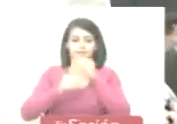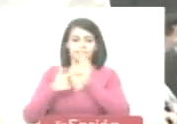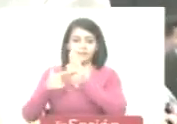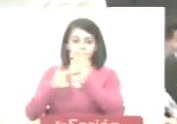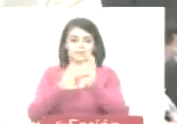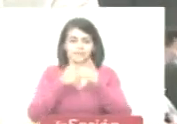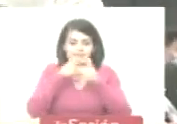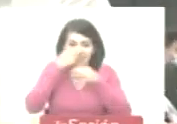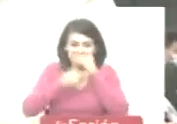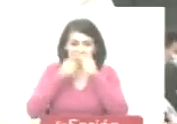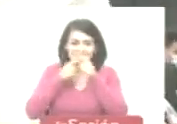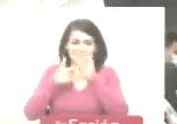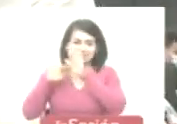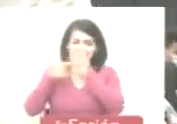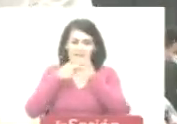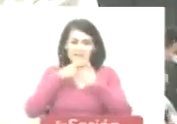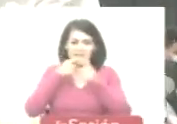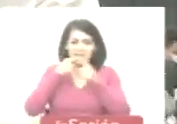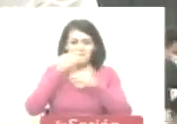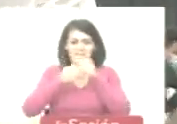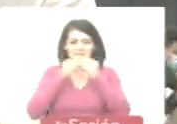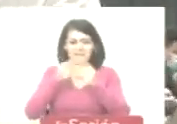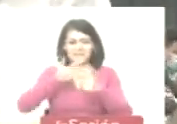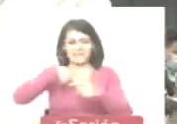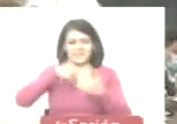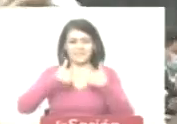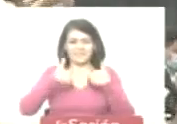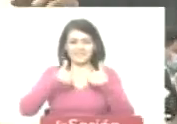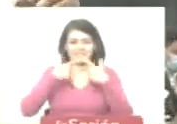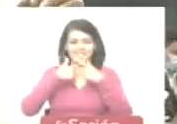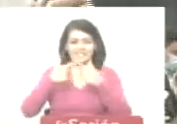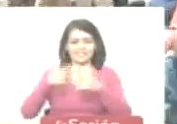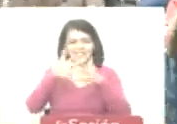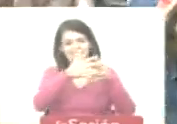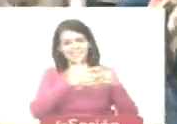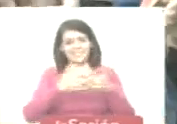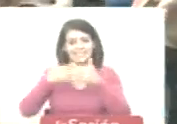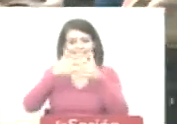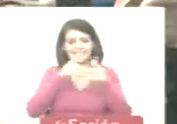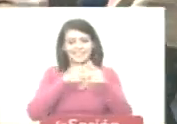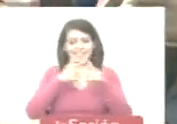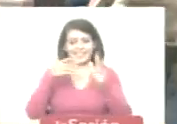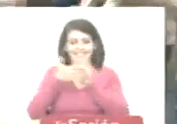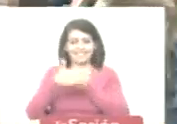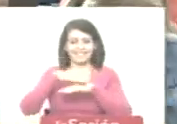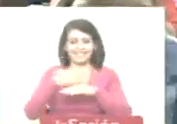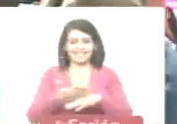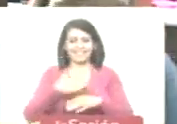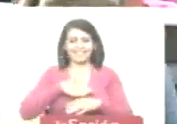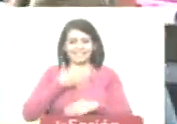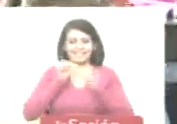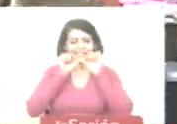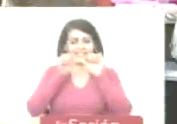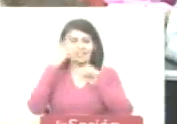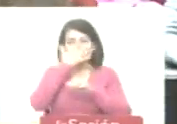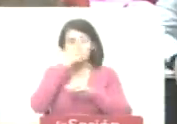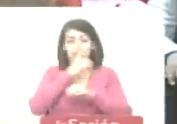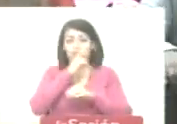frente a la agresión descomunal de la que hemos sido víctimas por parte del imperialismo norteamericano. Eso no nos puede quedar la menor